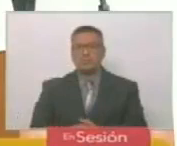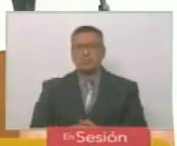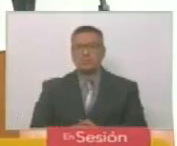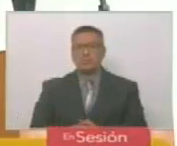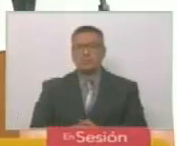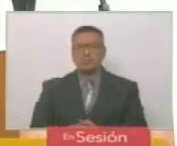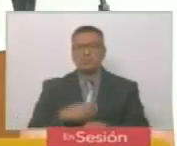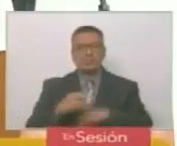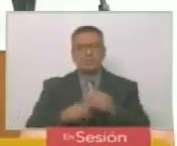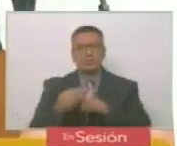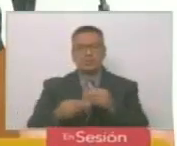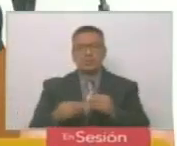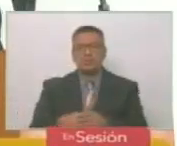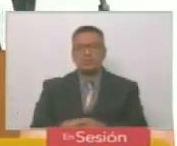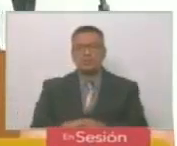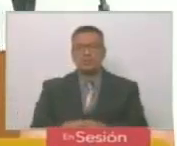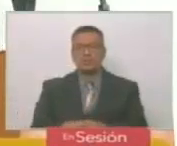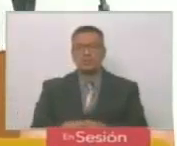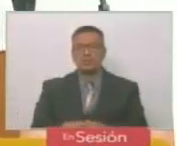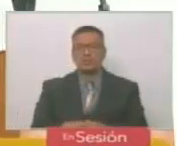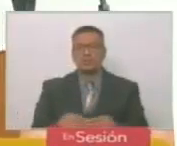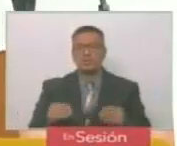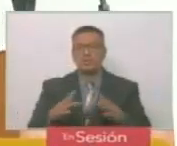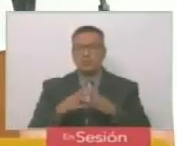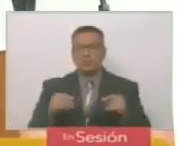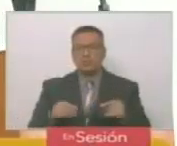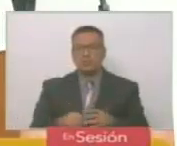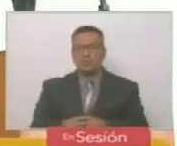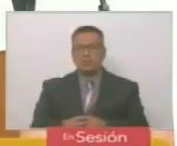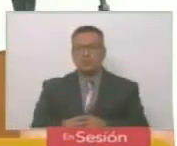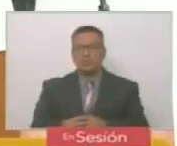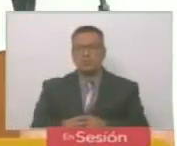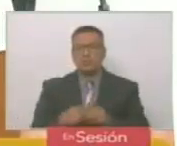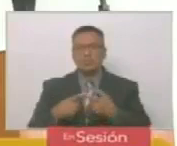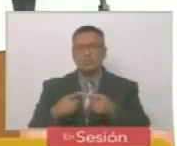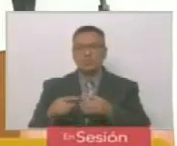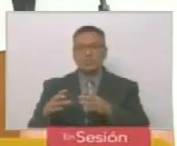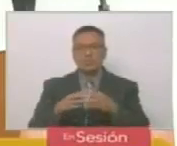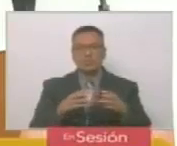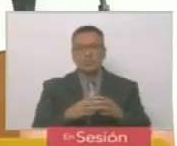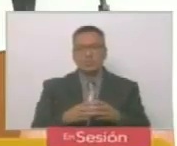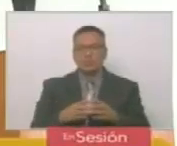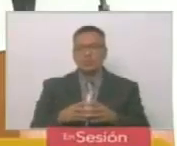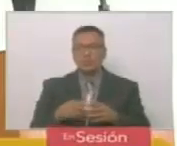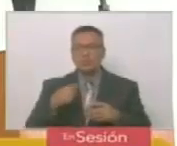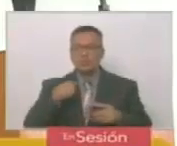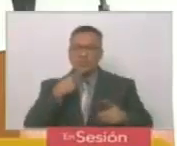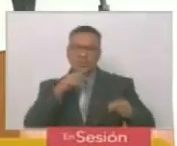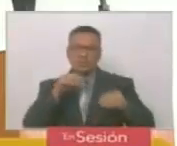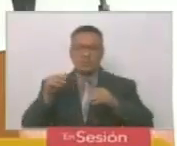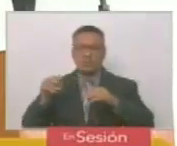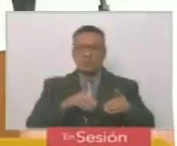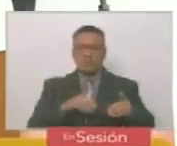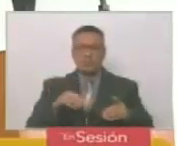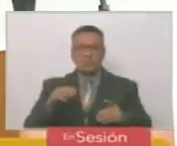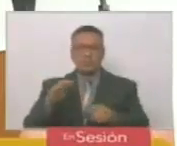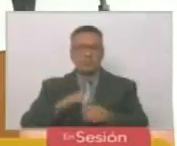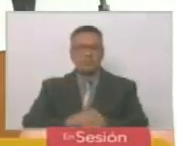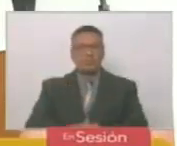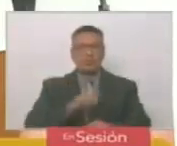se gestó toda cantidad de barbaries, de improperio contra el